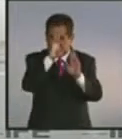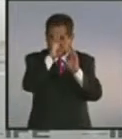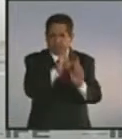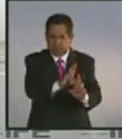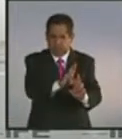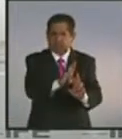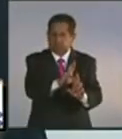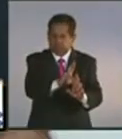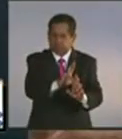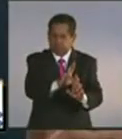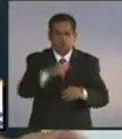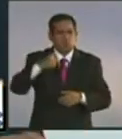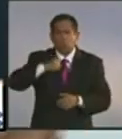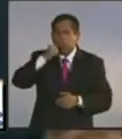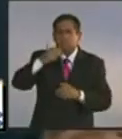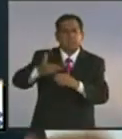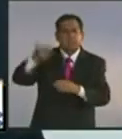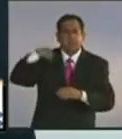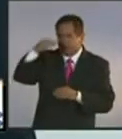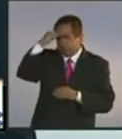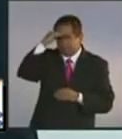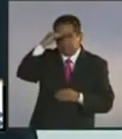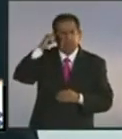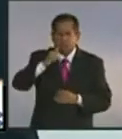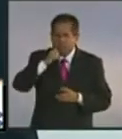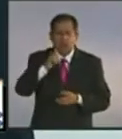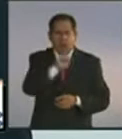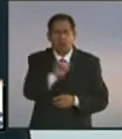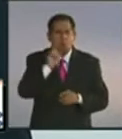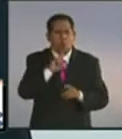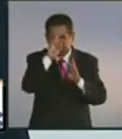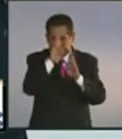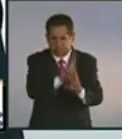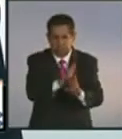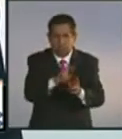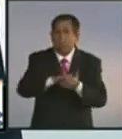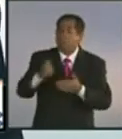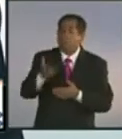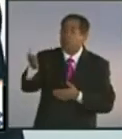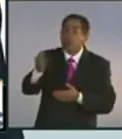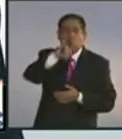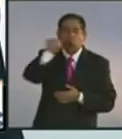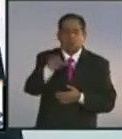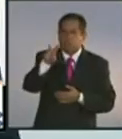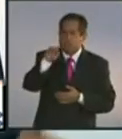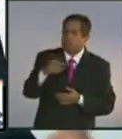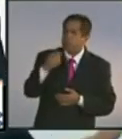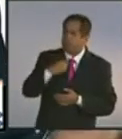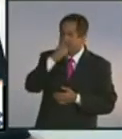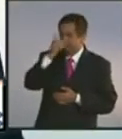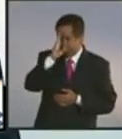especial. Siempre lo he pensado así y he actuado en consecuencia. Caso de la señora Josefina, le digo,